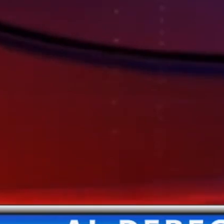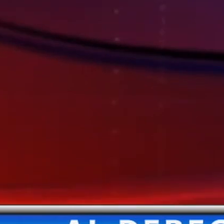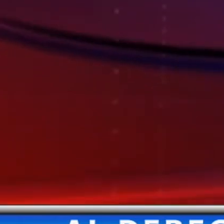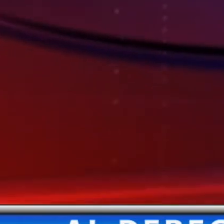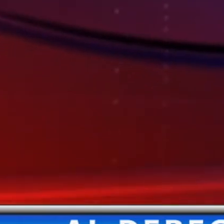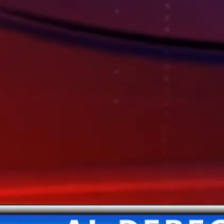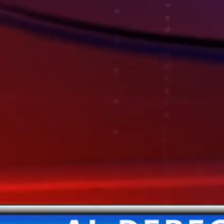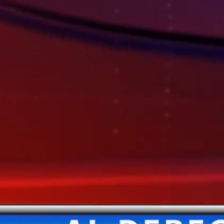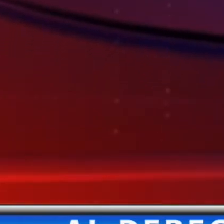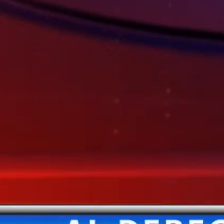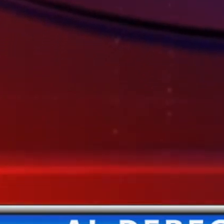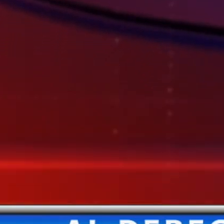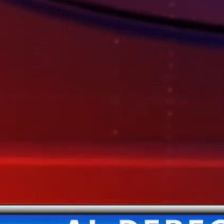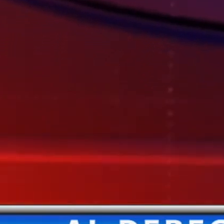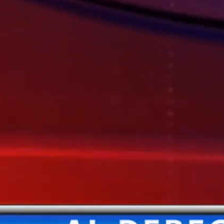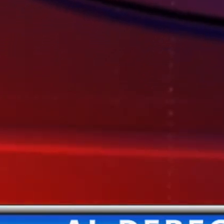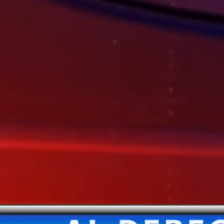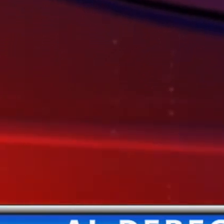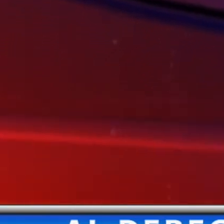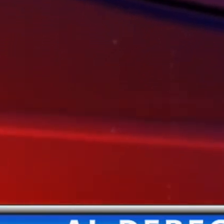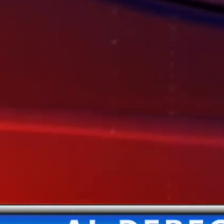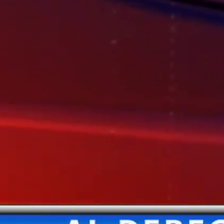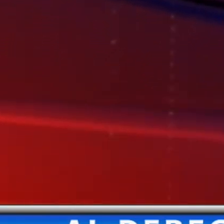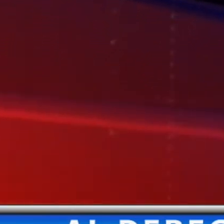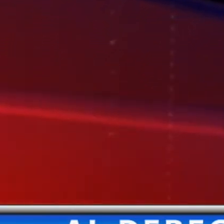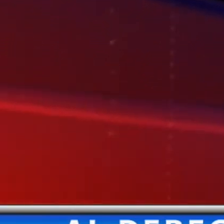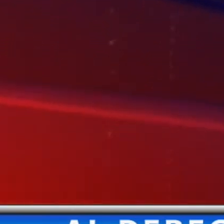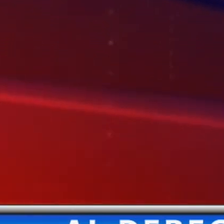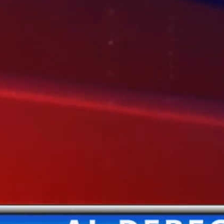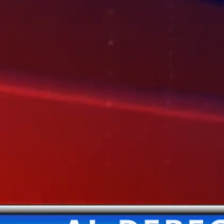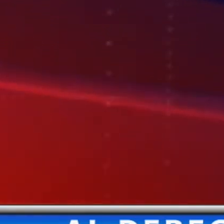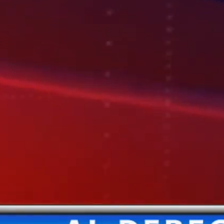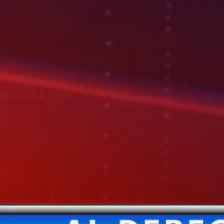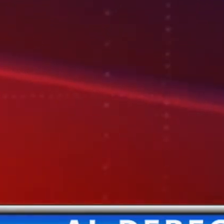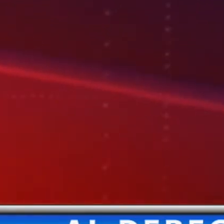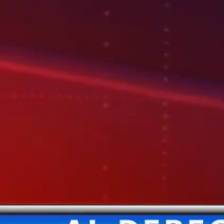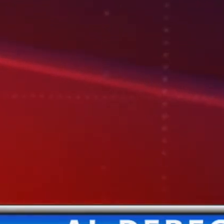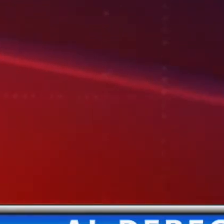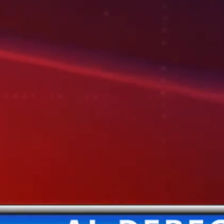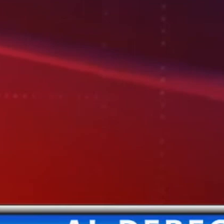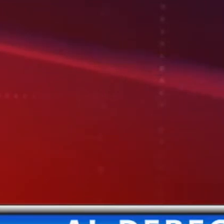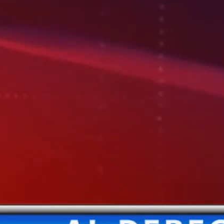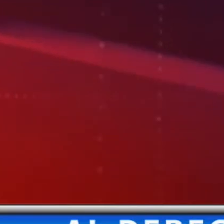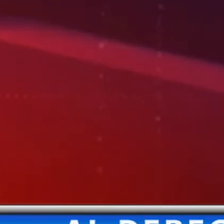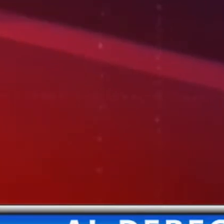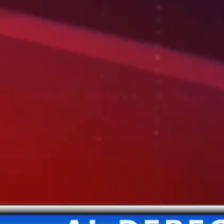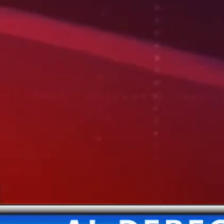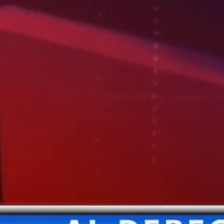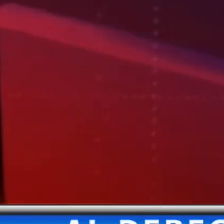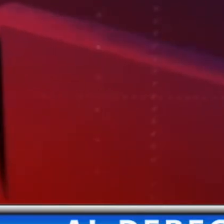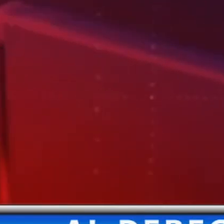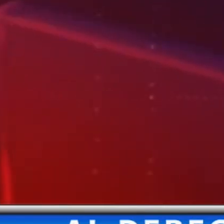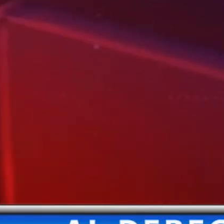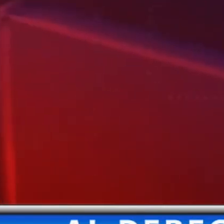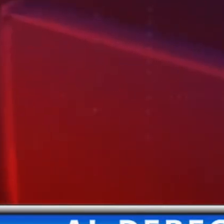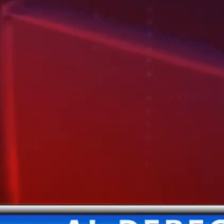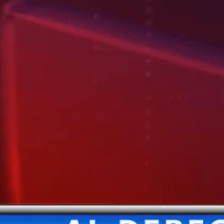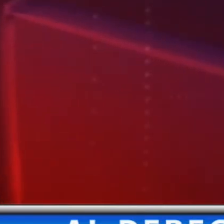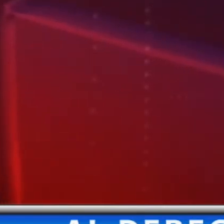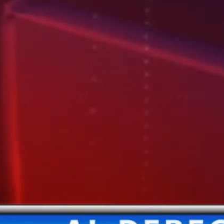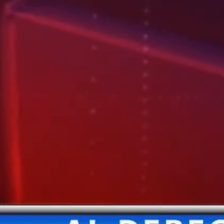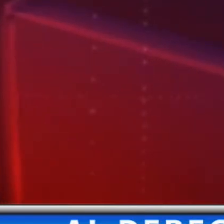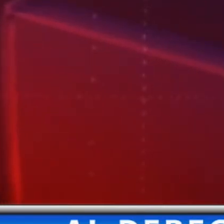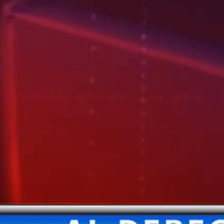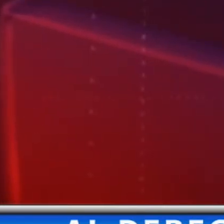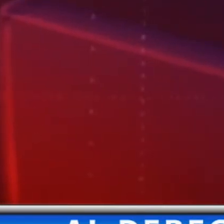esté pasando a ese joven que a tan corta edad comienza a experimentar, a probar este tipo de